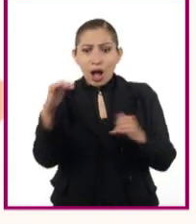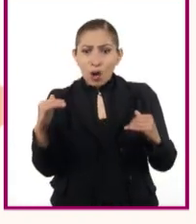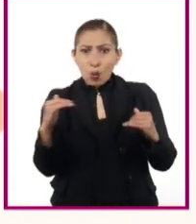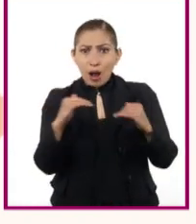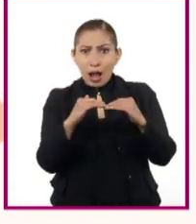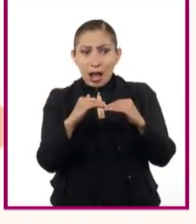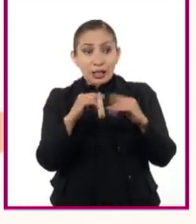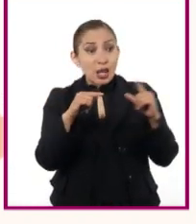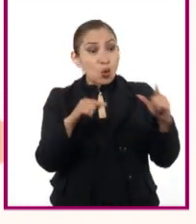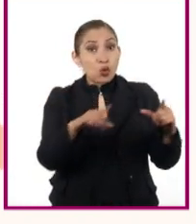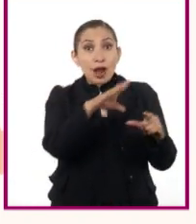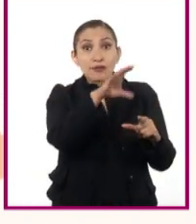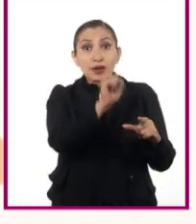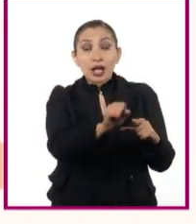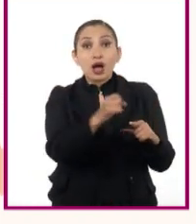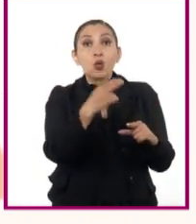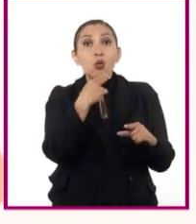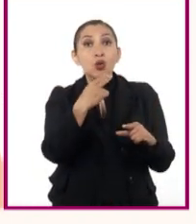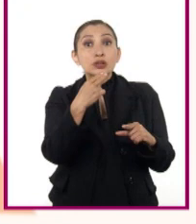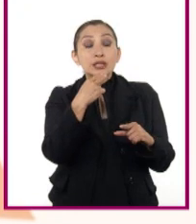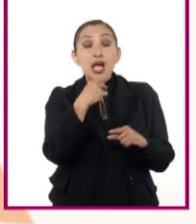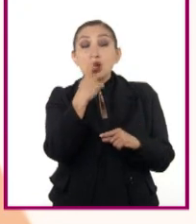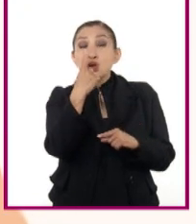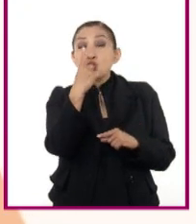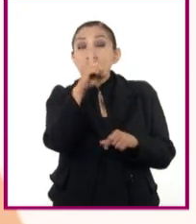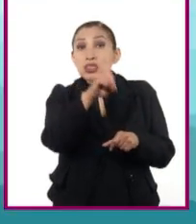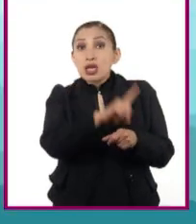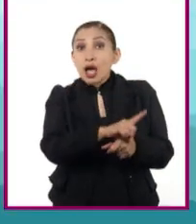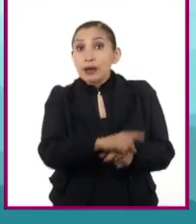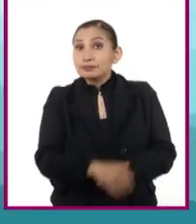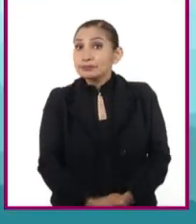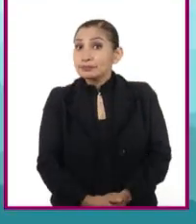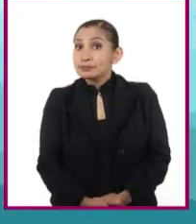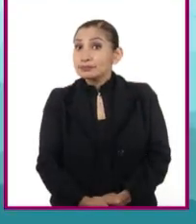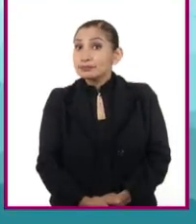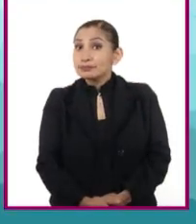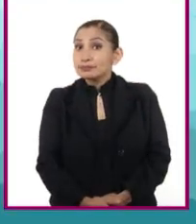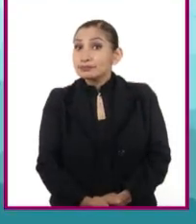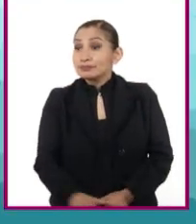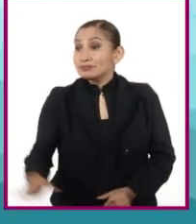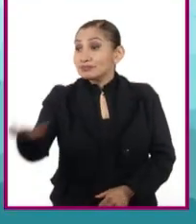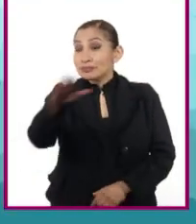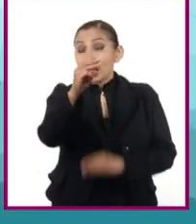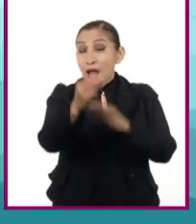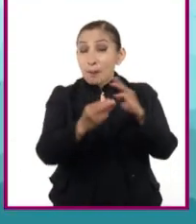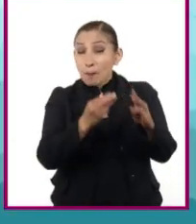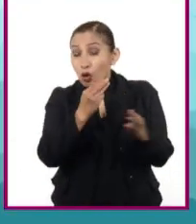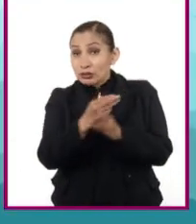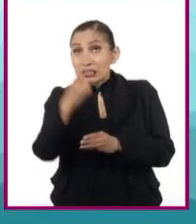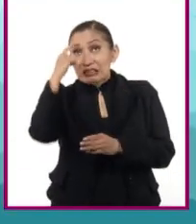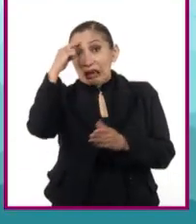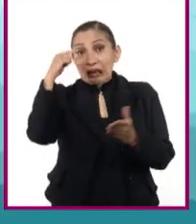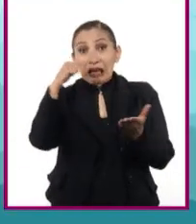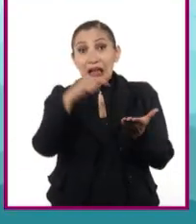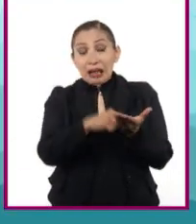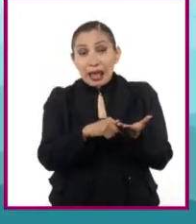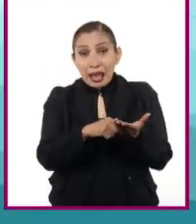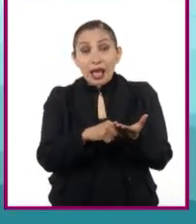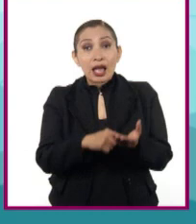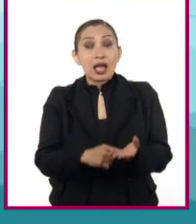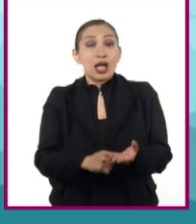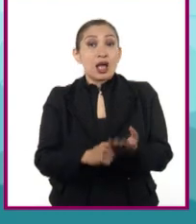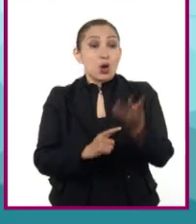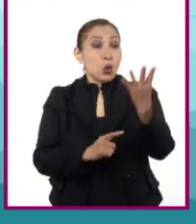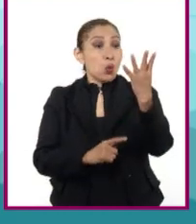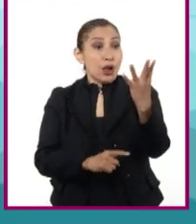agua que un africano consume en todo un día? ¿Y que a nivel mundial se estima que de cada